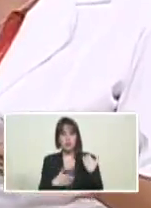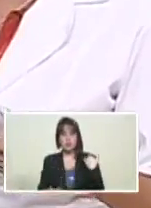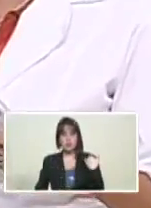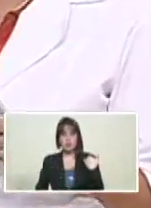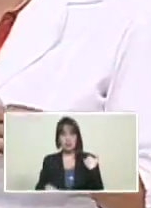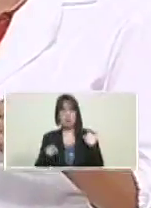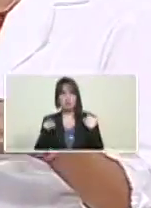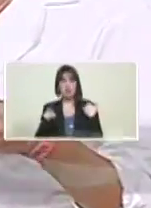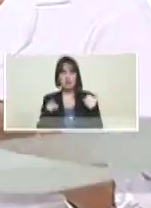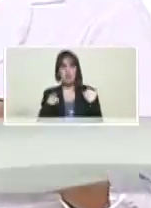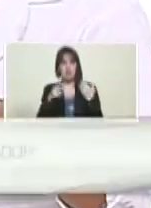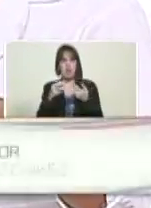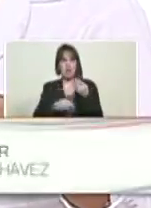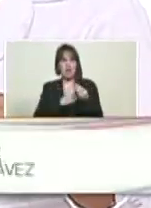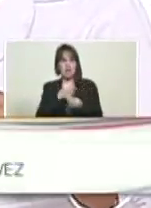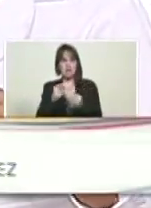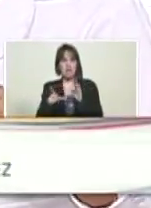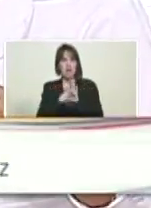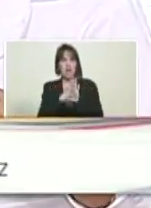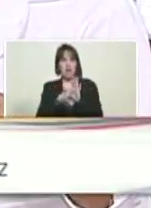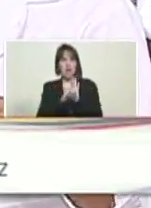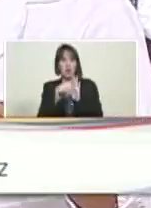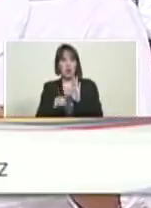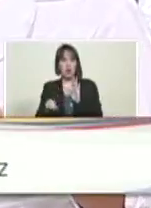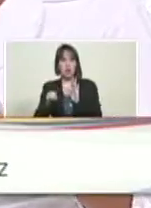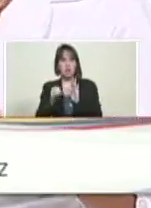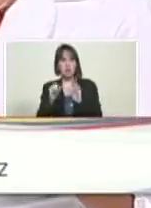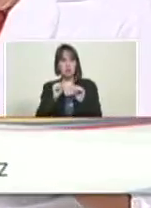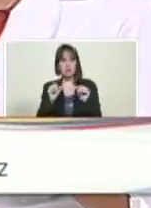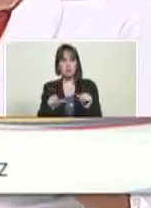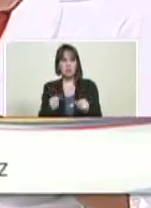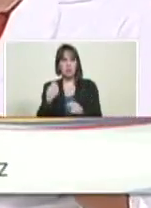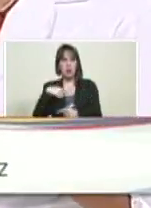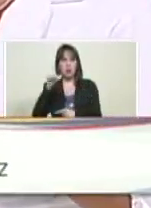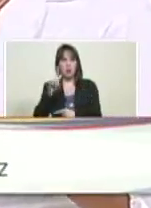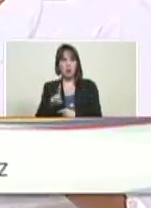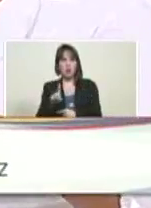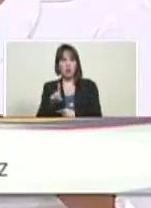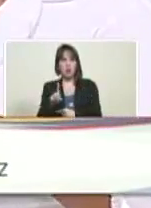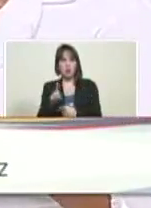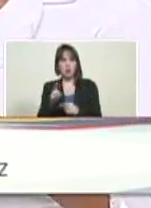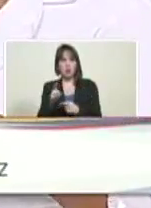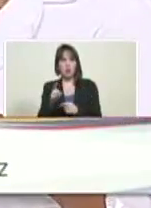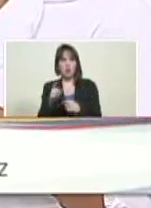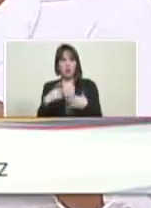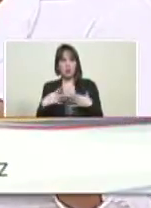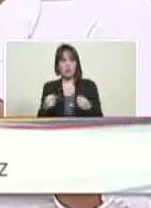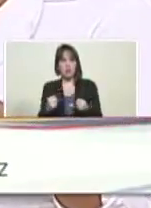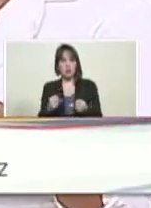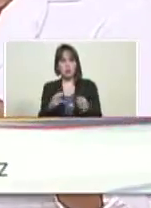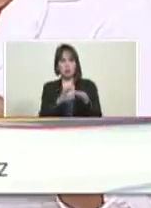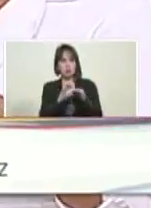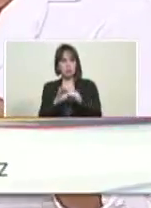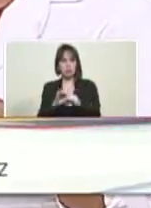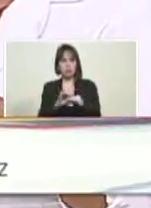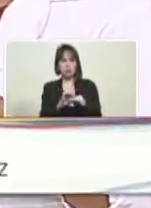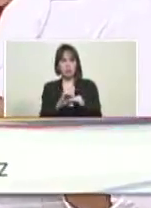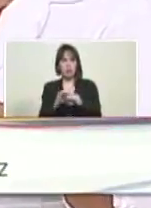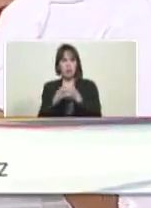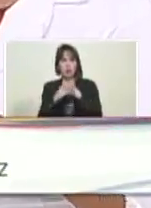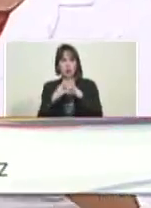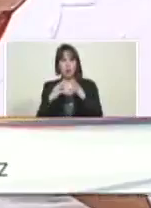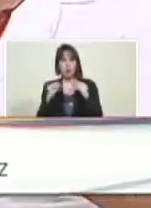una creación de la ley orgánica del Sistema Único Nacional de Salud para la unificación de toda la